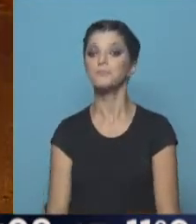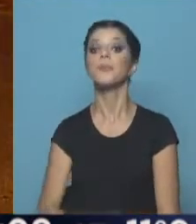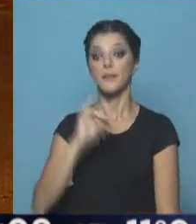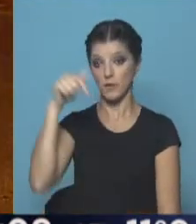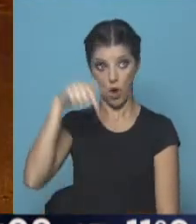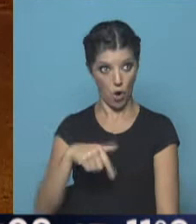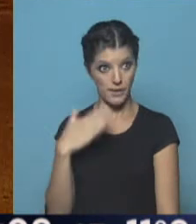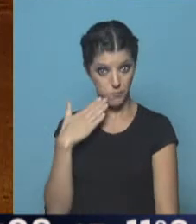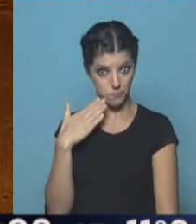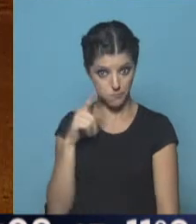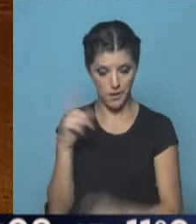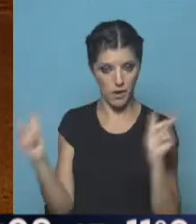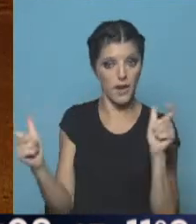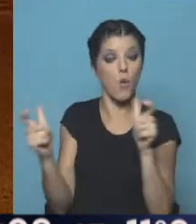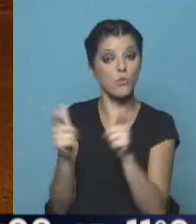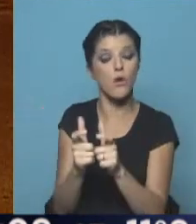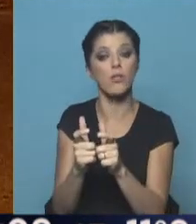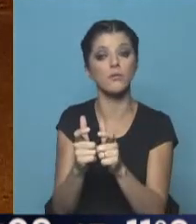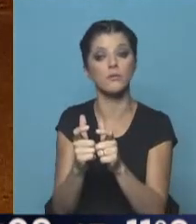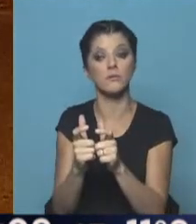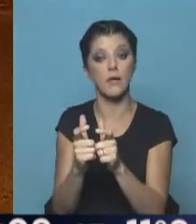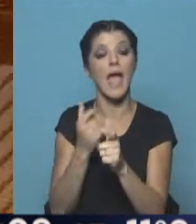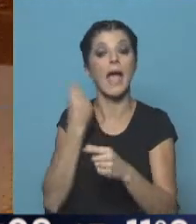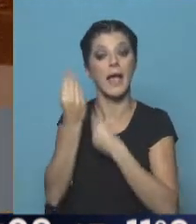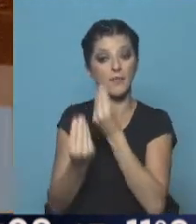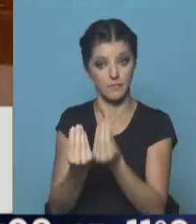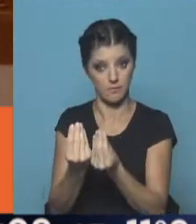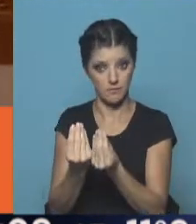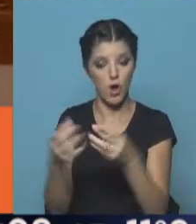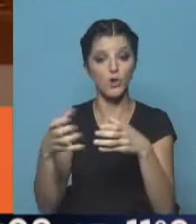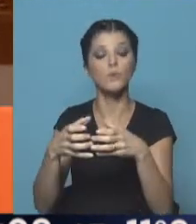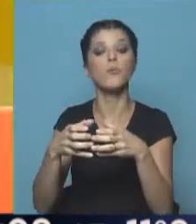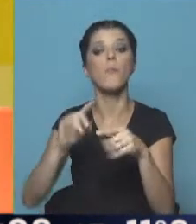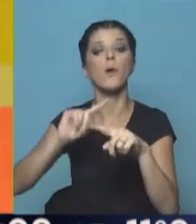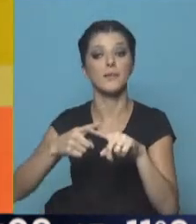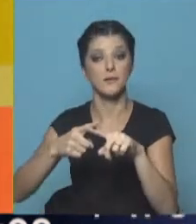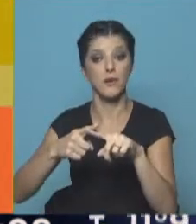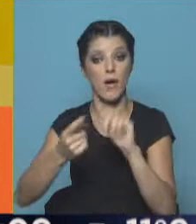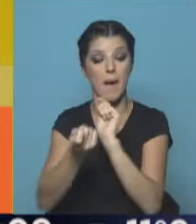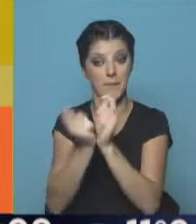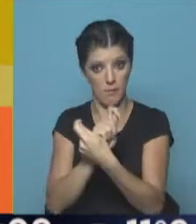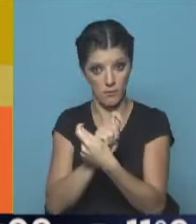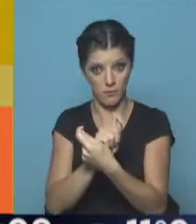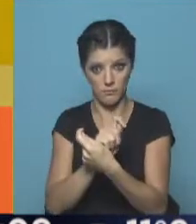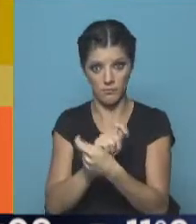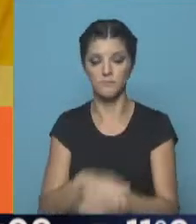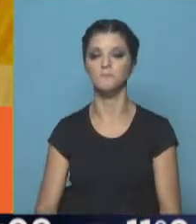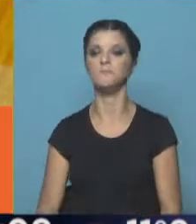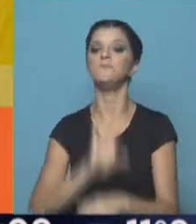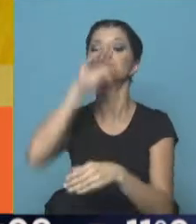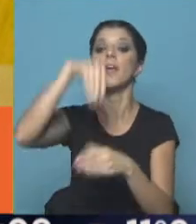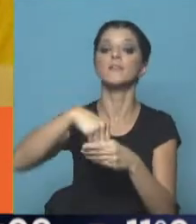en el Parque Norte los integrantes y los candidatos de la agrupación política gobernante Cambiemos, integrada por el